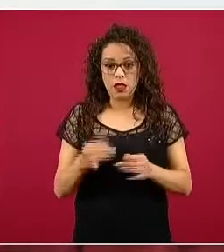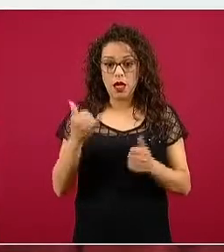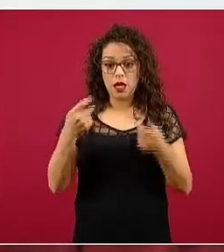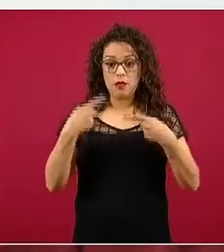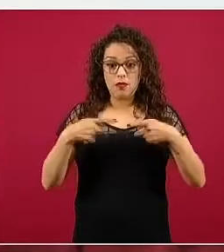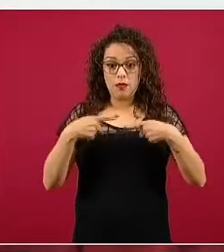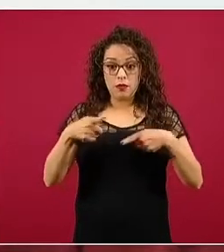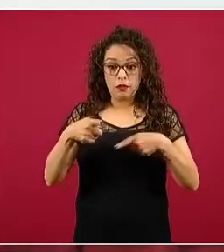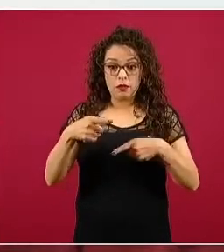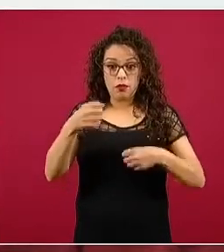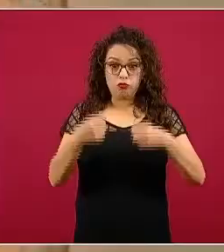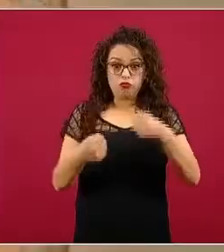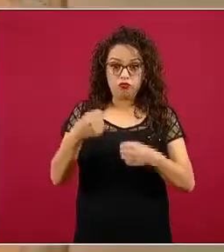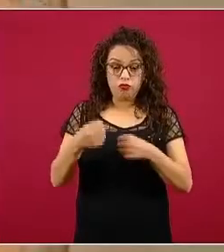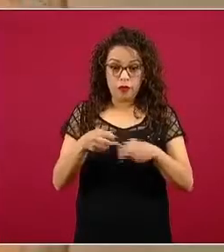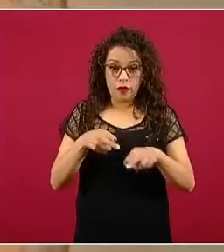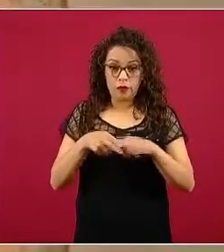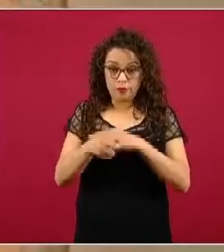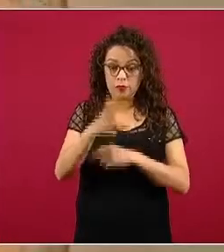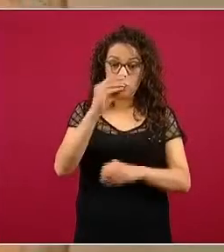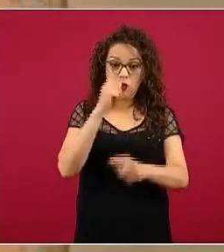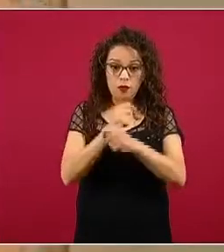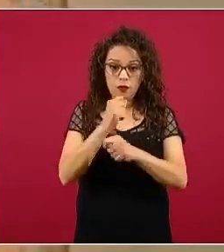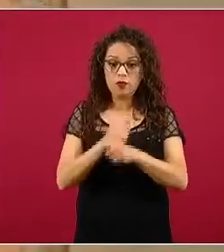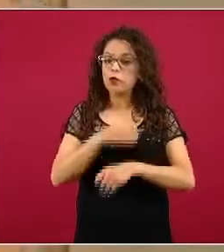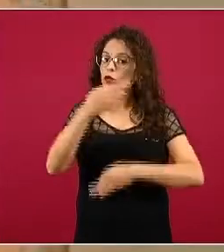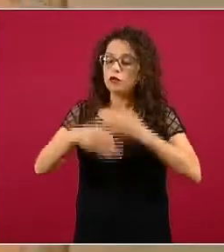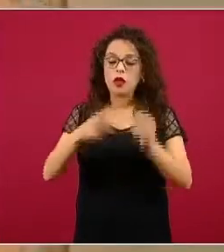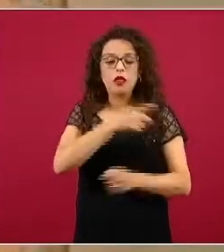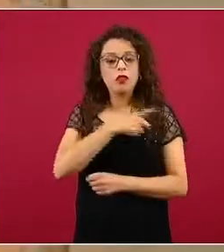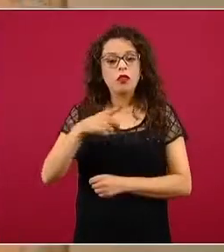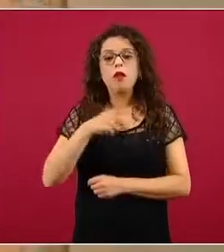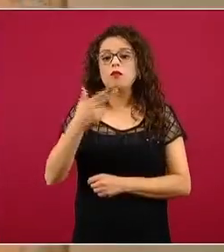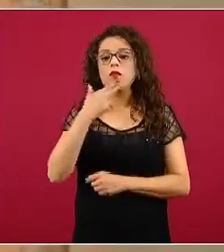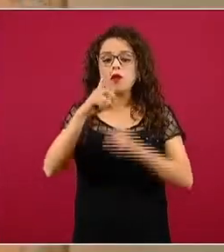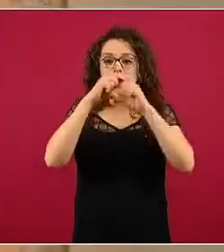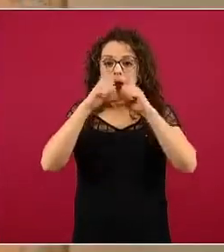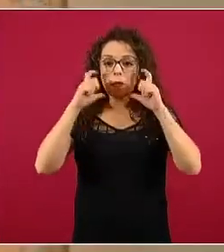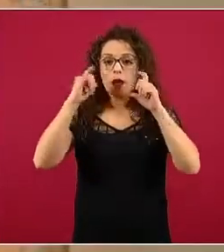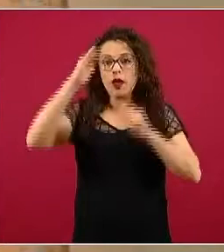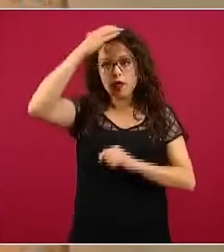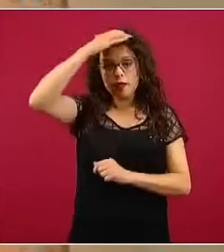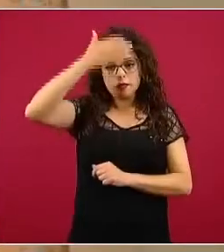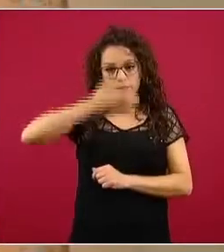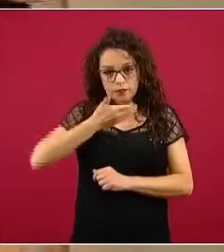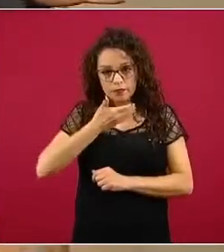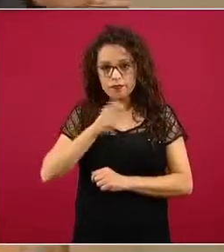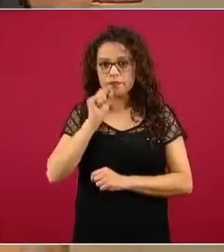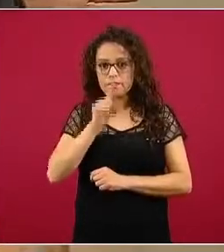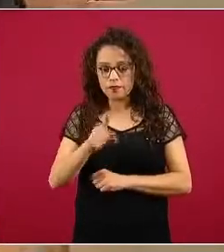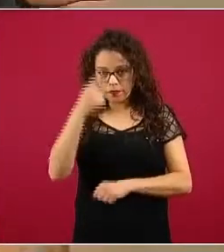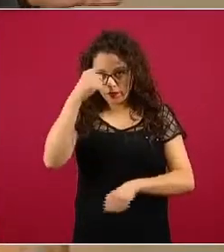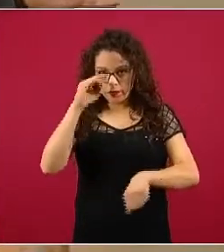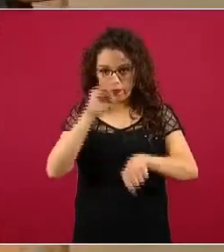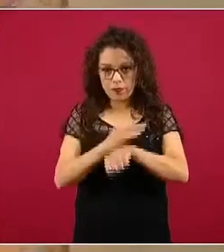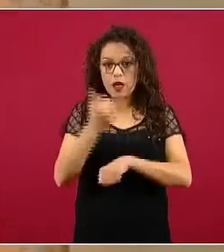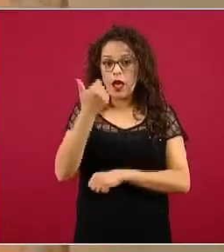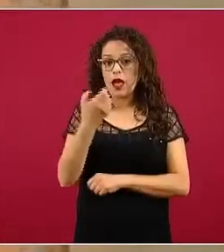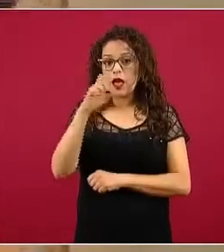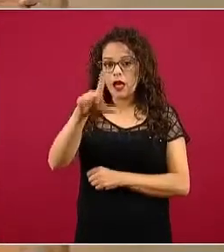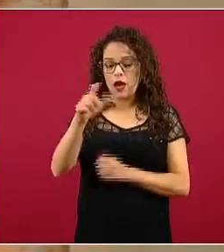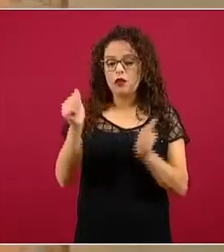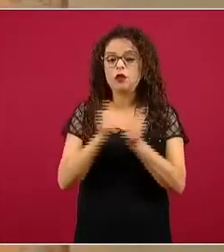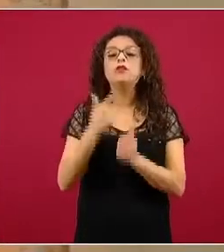del transporte que opera la ciudad, todos deben traer cubrebocas, incluso careta, y usan gel antibacterial al inicio, al final de